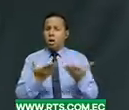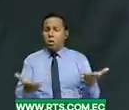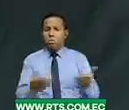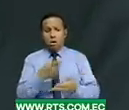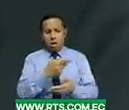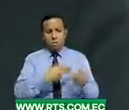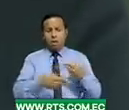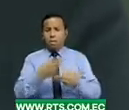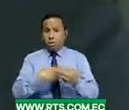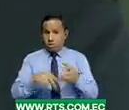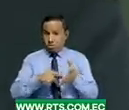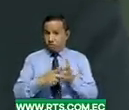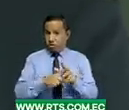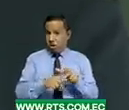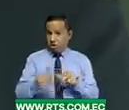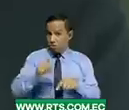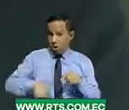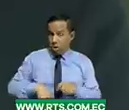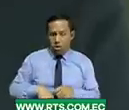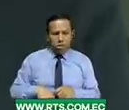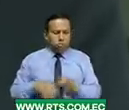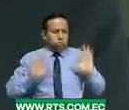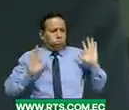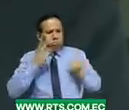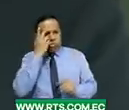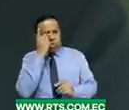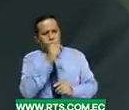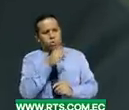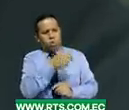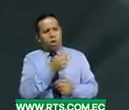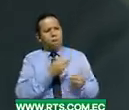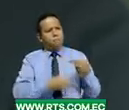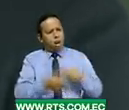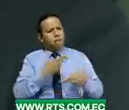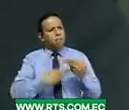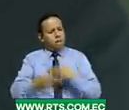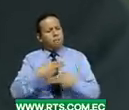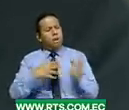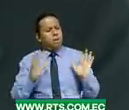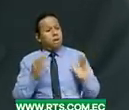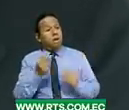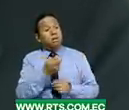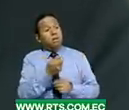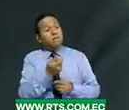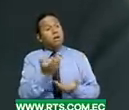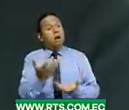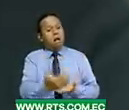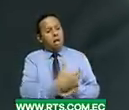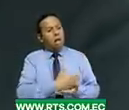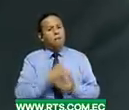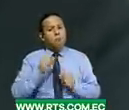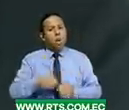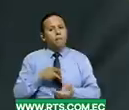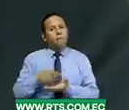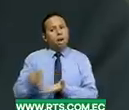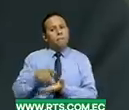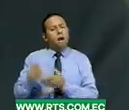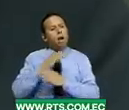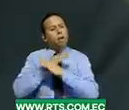vender sus bienes. Él, si está vendiendo algún bien, es para precisamente tener recursos para ejercer su defensa. Esto no